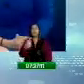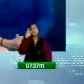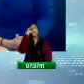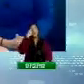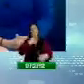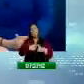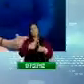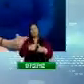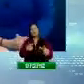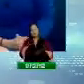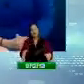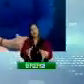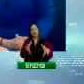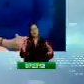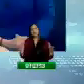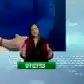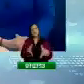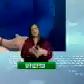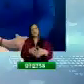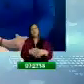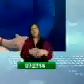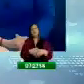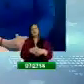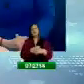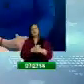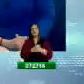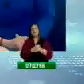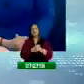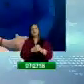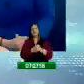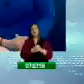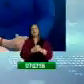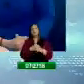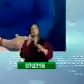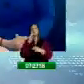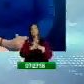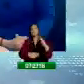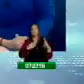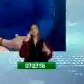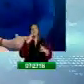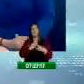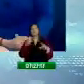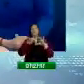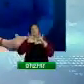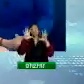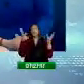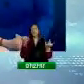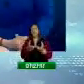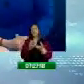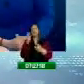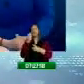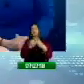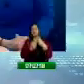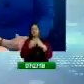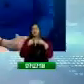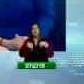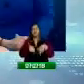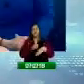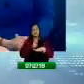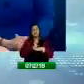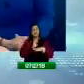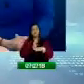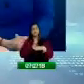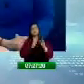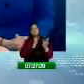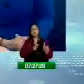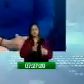este problema. También recordarles que esto es un problema a nivel mundial. Sin embargo, el Ecuador se ha preparado, el